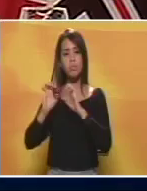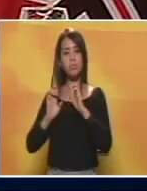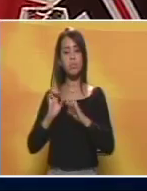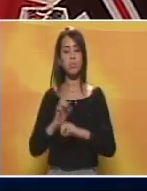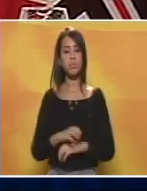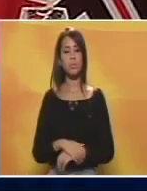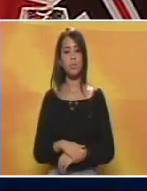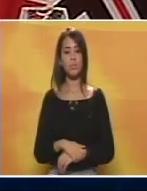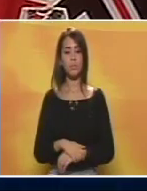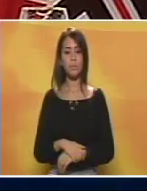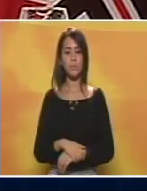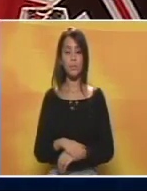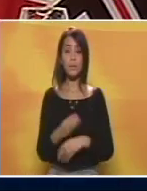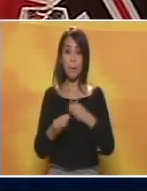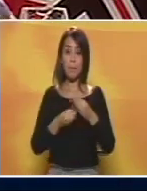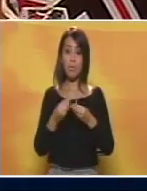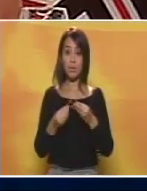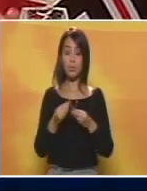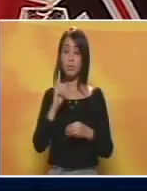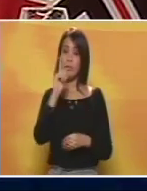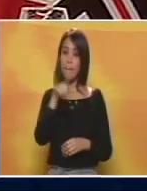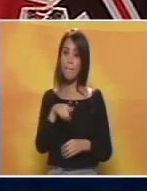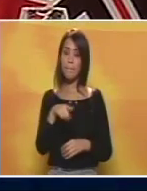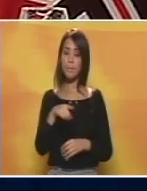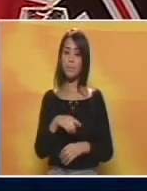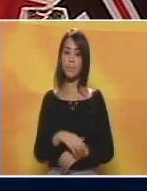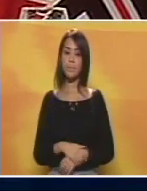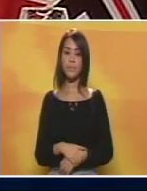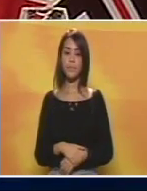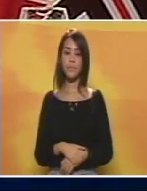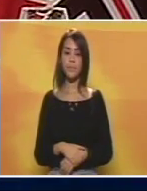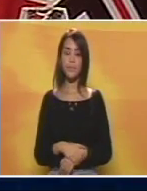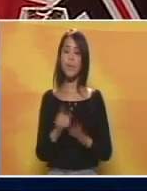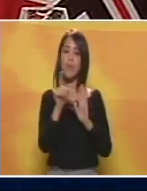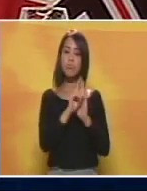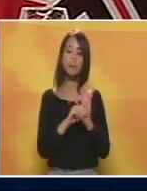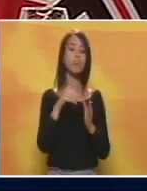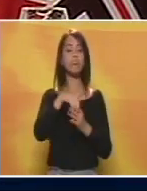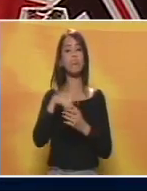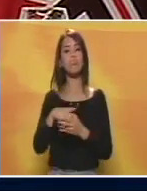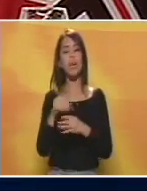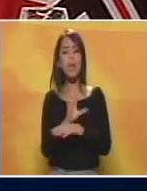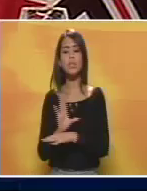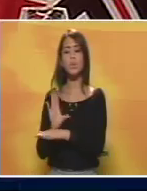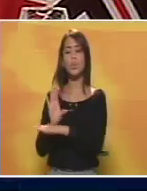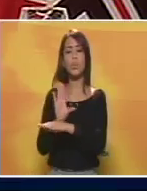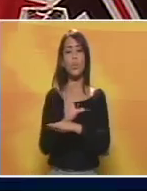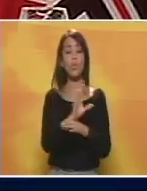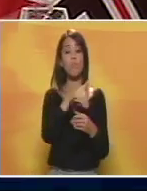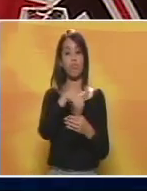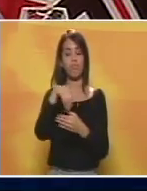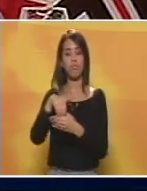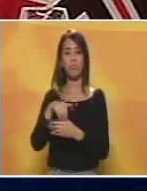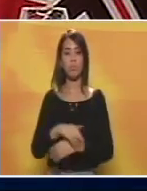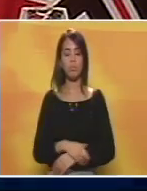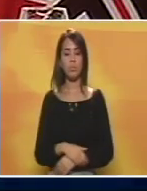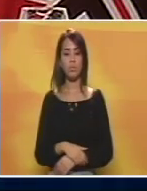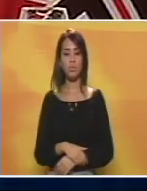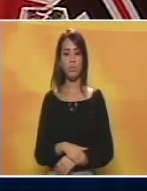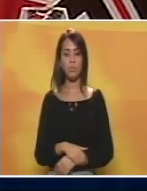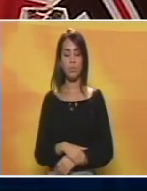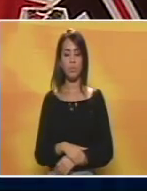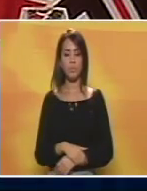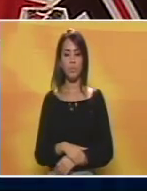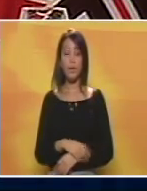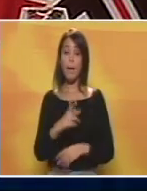generalmente hemos hecho, que también la parte de nuestras garantías de lo que es la seguridad del voto. Ahora,